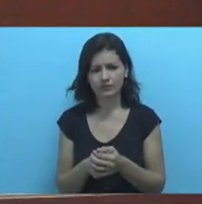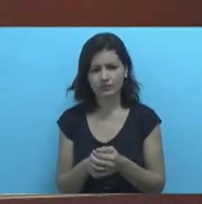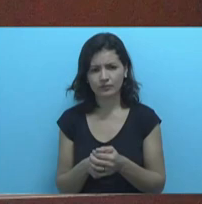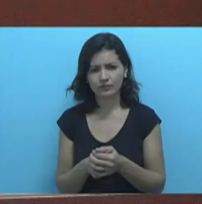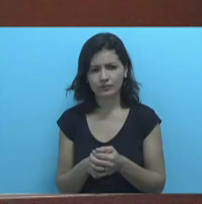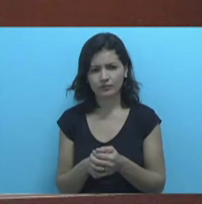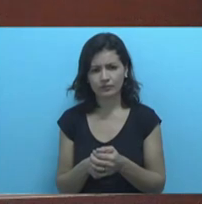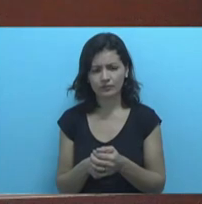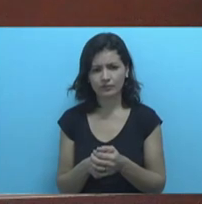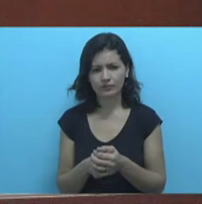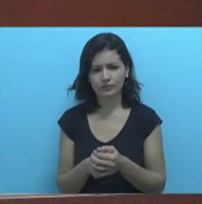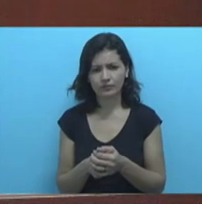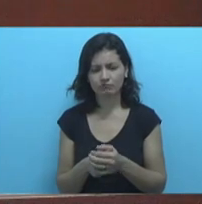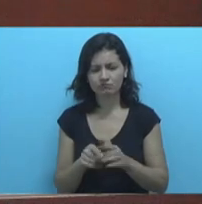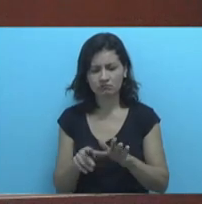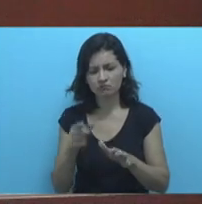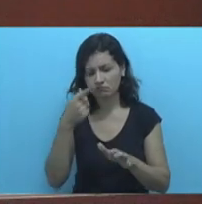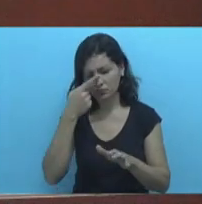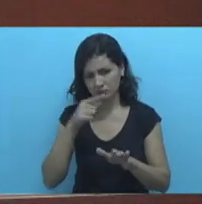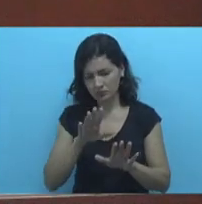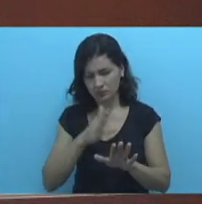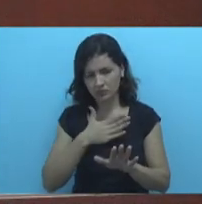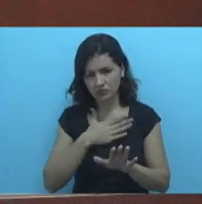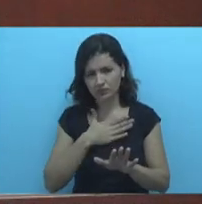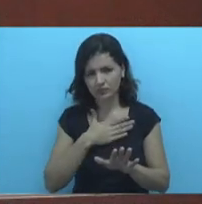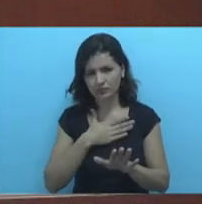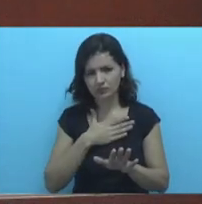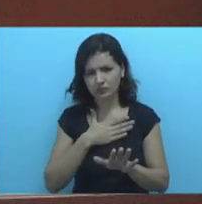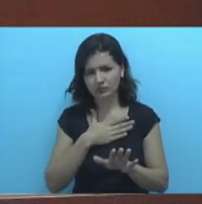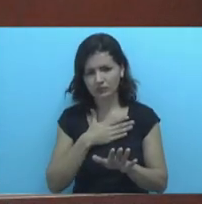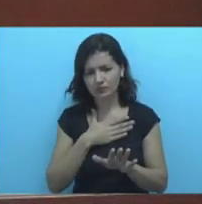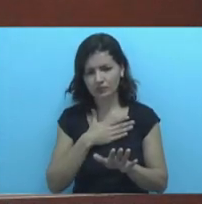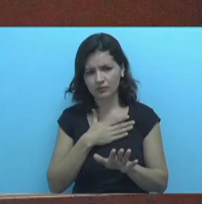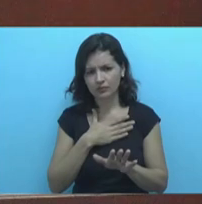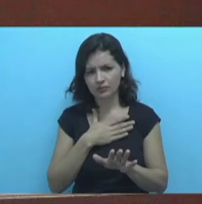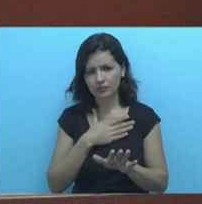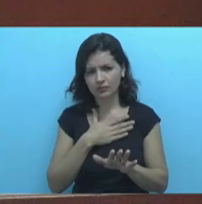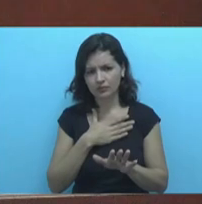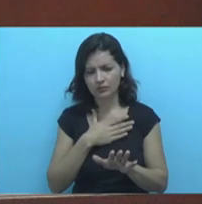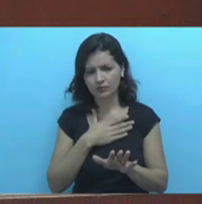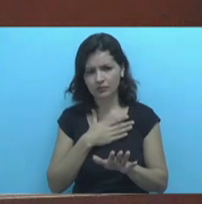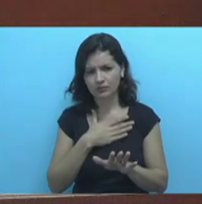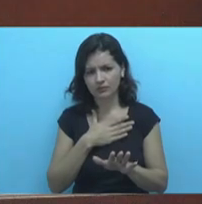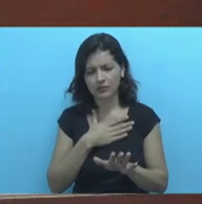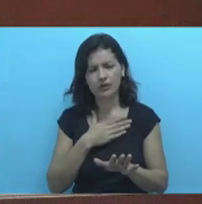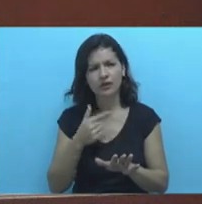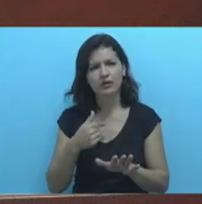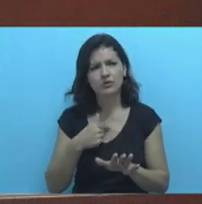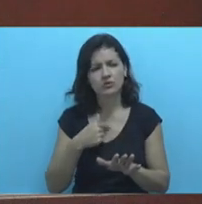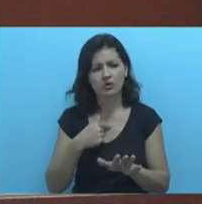con una frase que la dije despidiendo